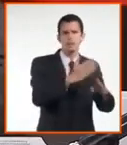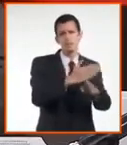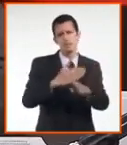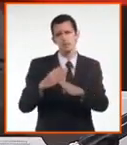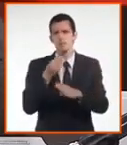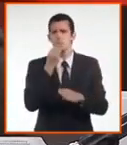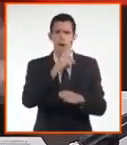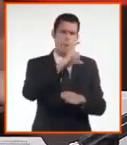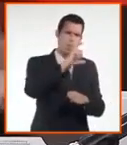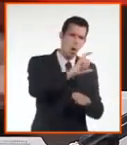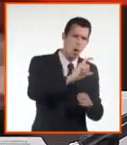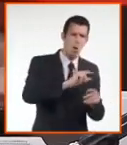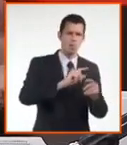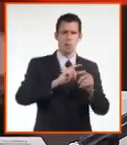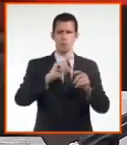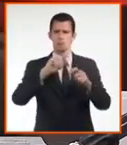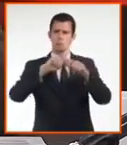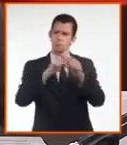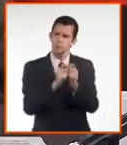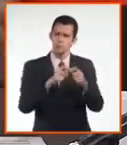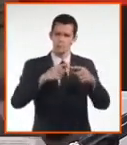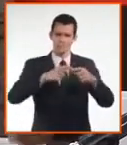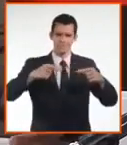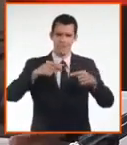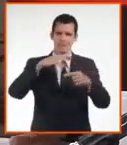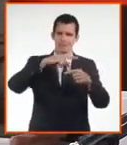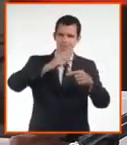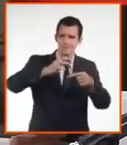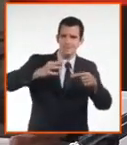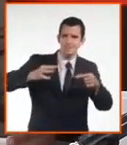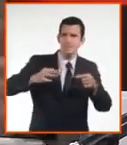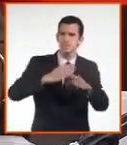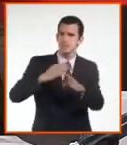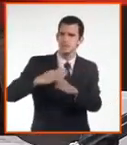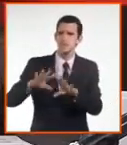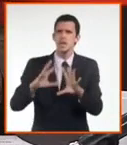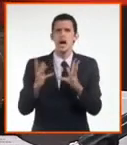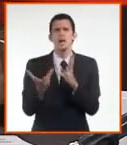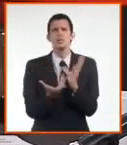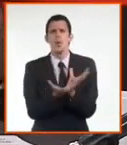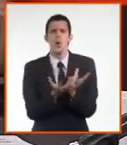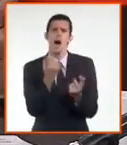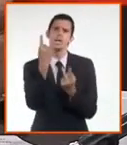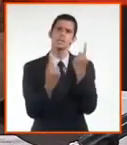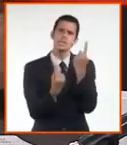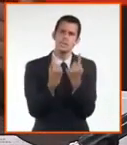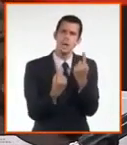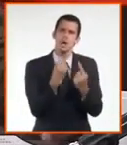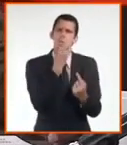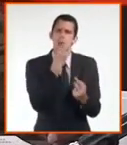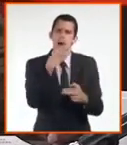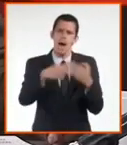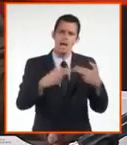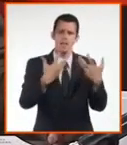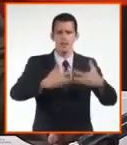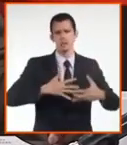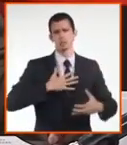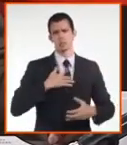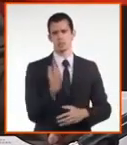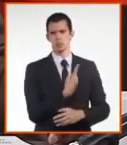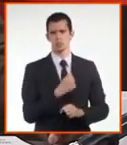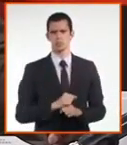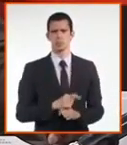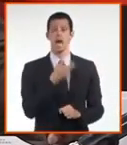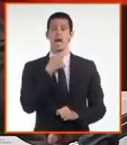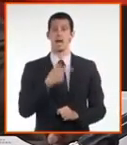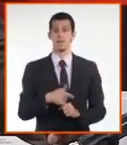hemos aprovechado situaciones de déficit de materia prima para dar mantenimiento y reparaciones capitales a la planta